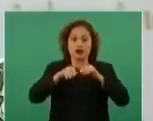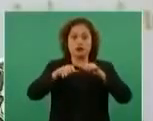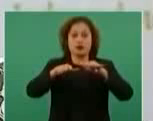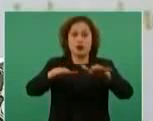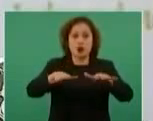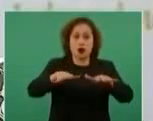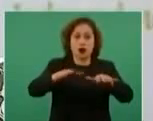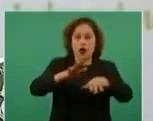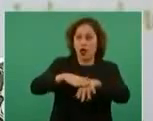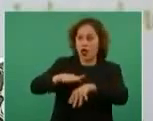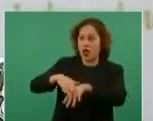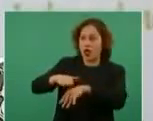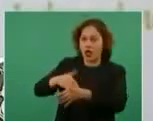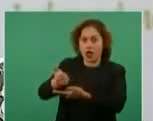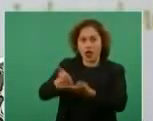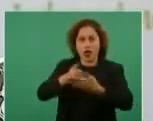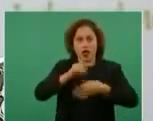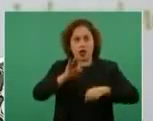a protestar